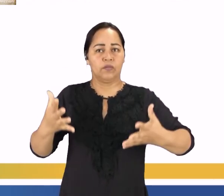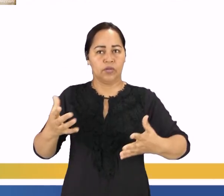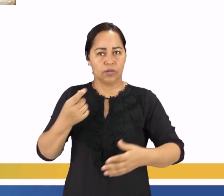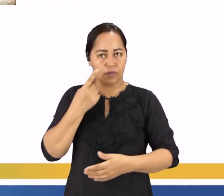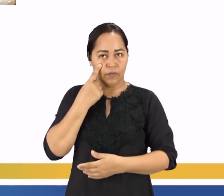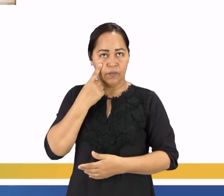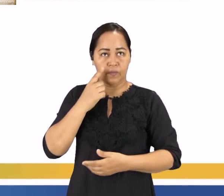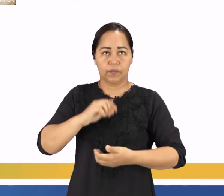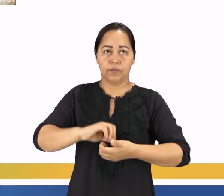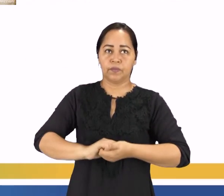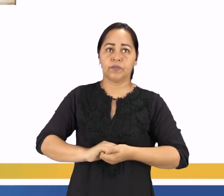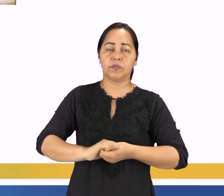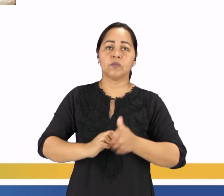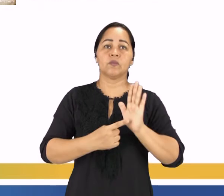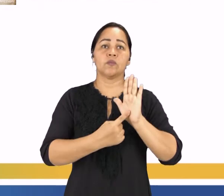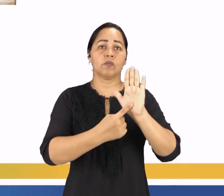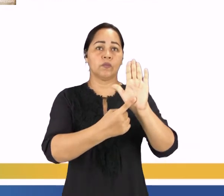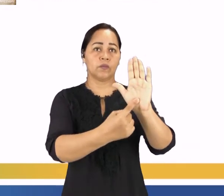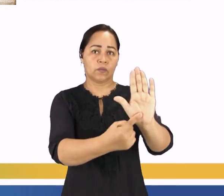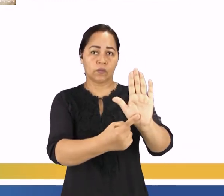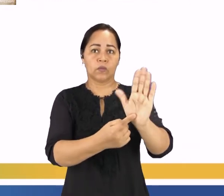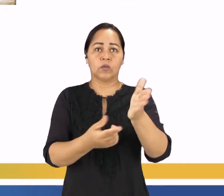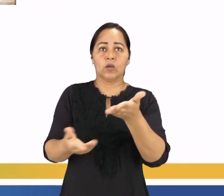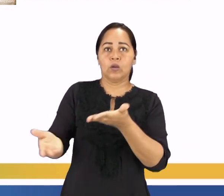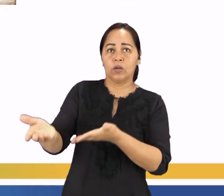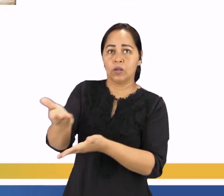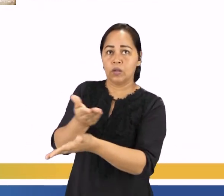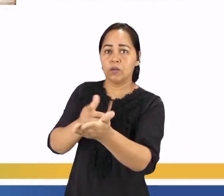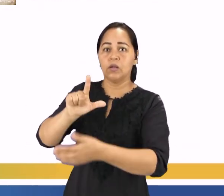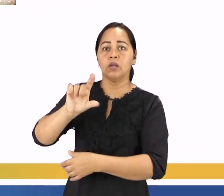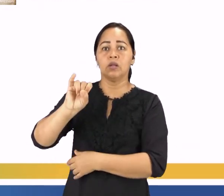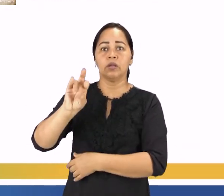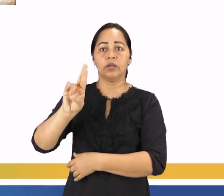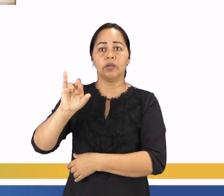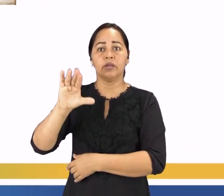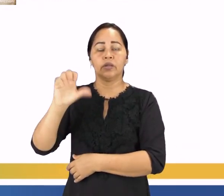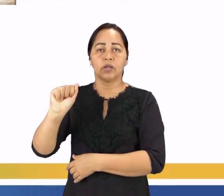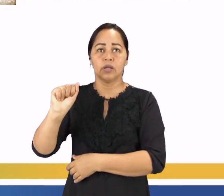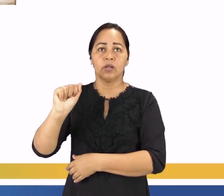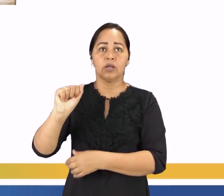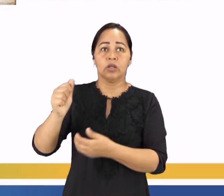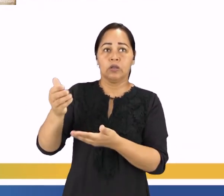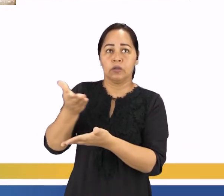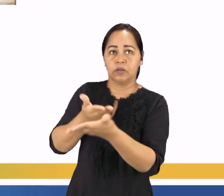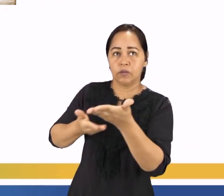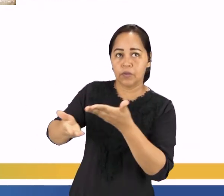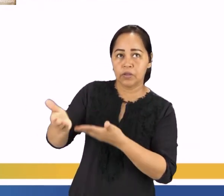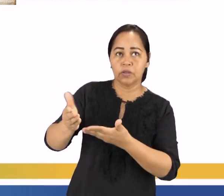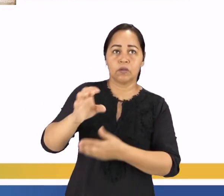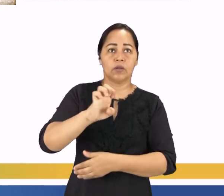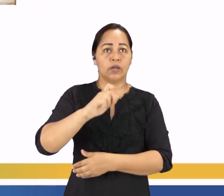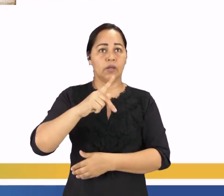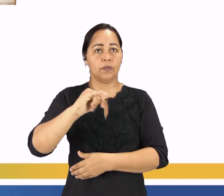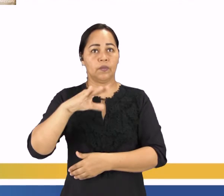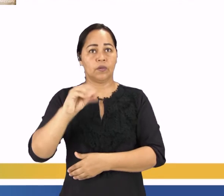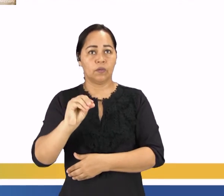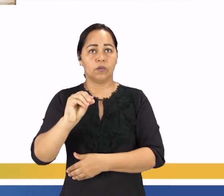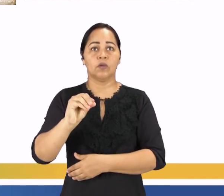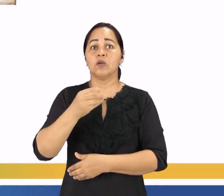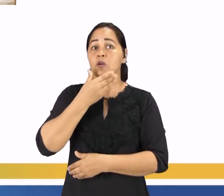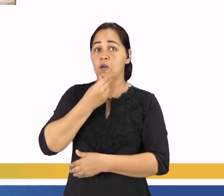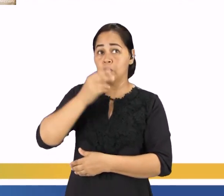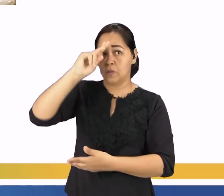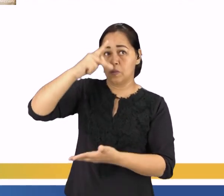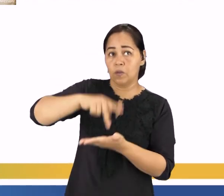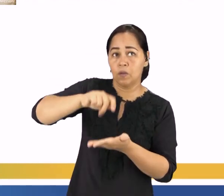obras? Representan el cambio de la lírica para el épico. Fueron los momentos donde Neruda empezó a